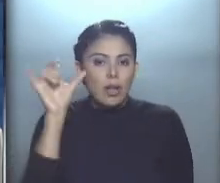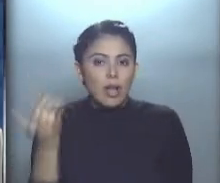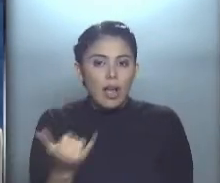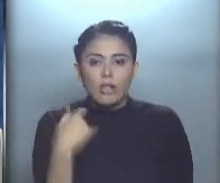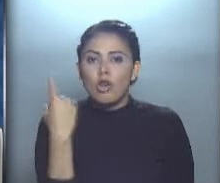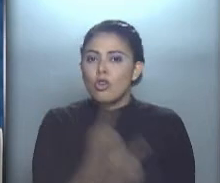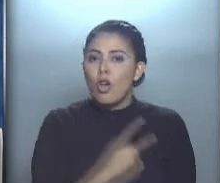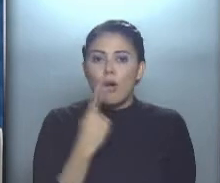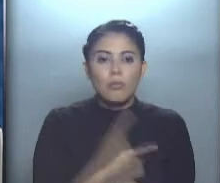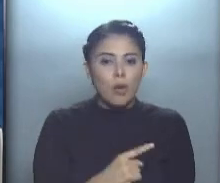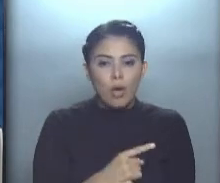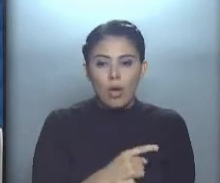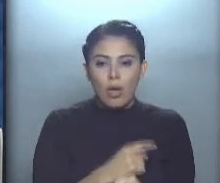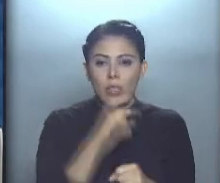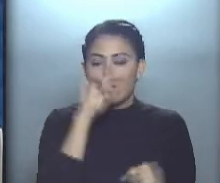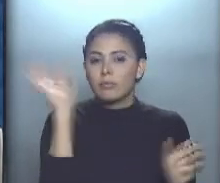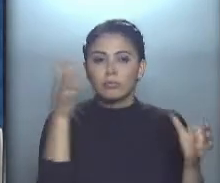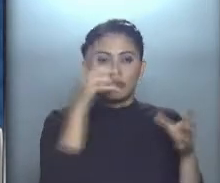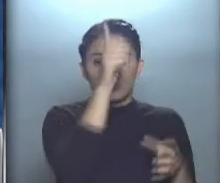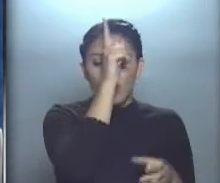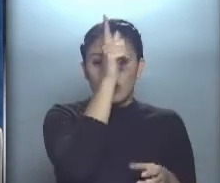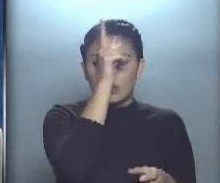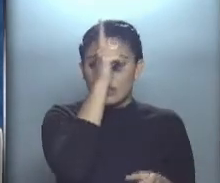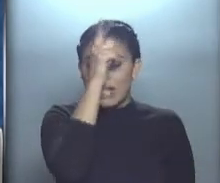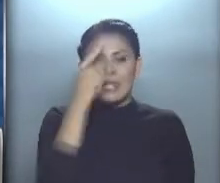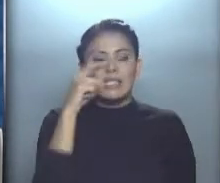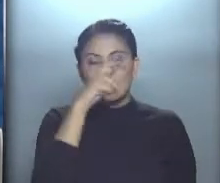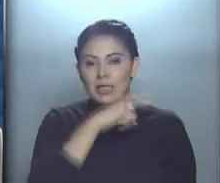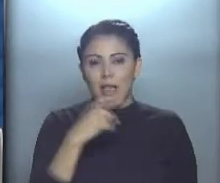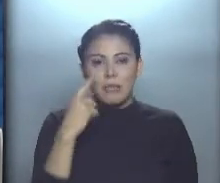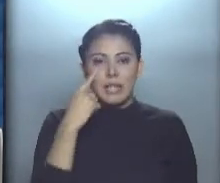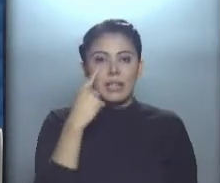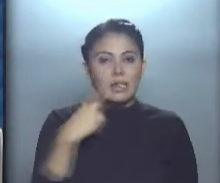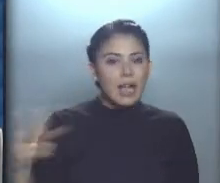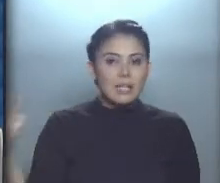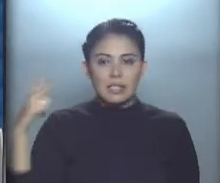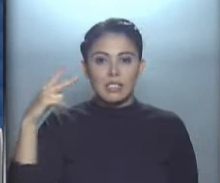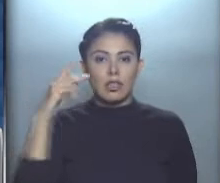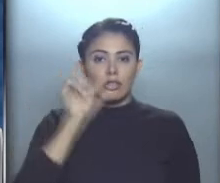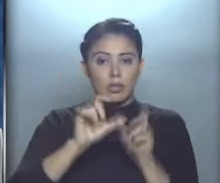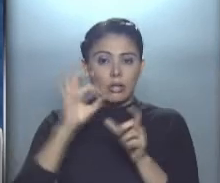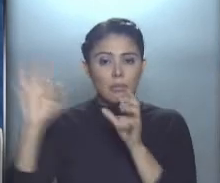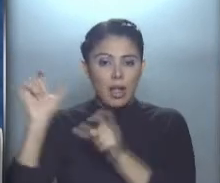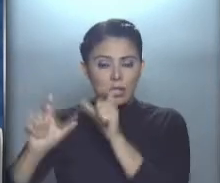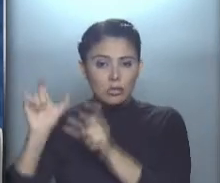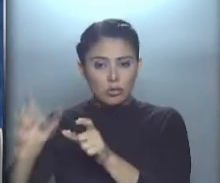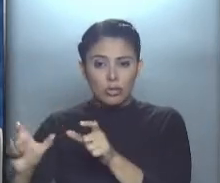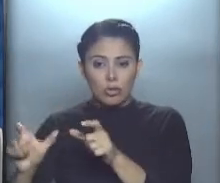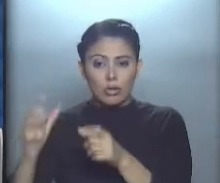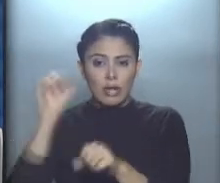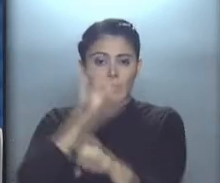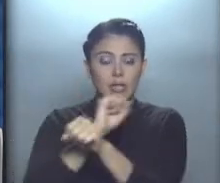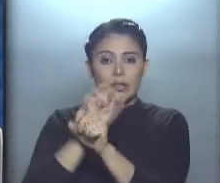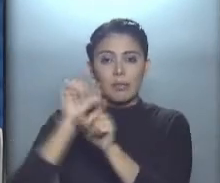podemos sustituir el funcionamiento de las fuerzas policiales. La provincia de Chaco tiene 7.300 miembros entre el sistema provincial y